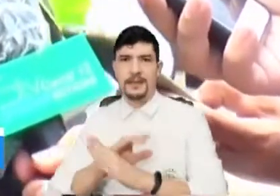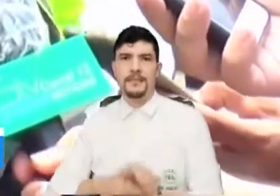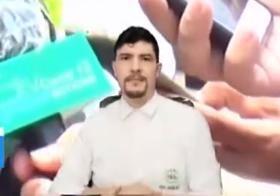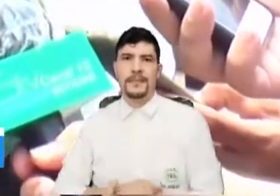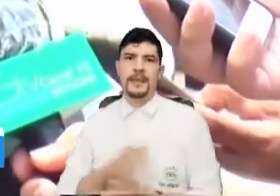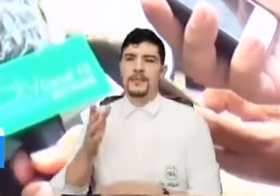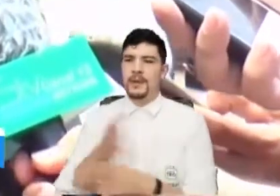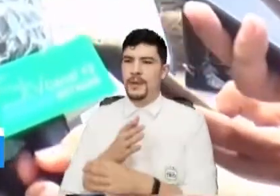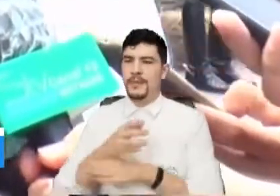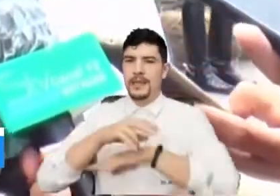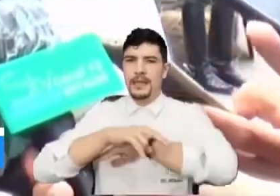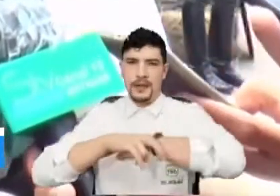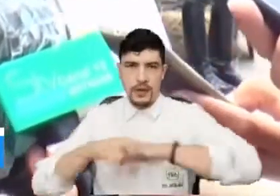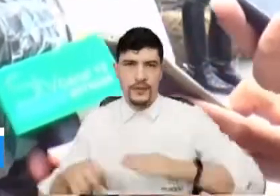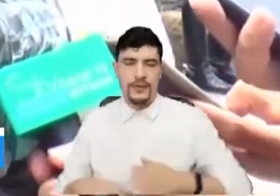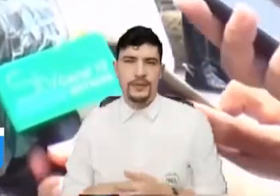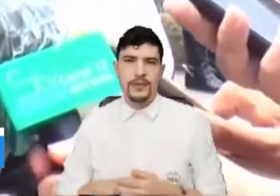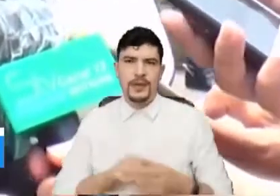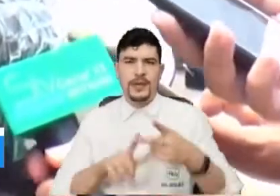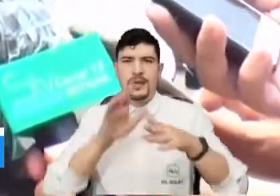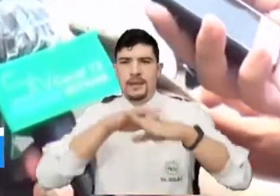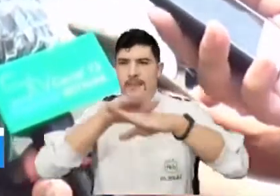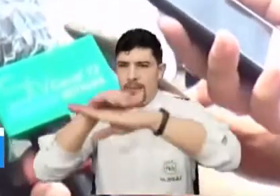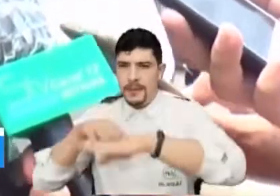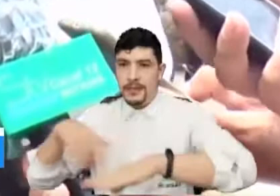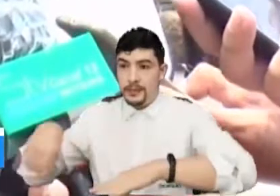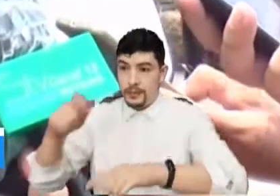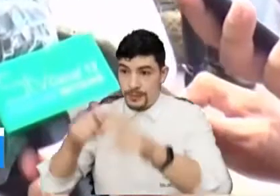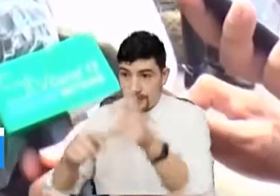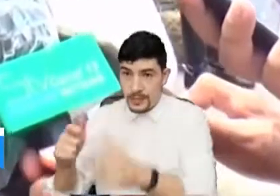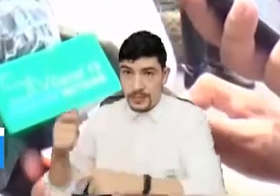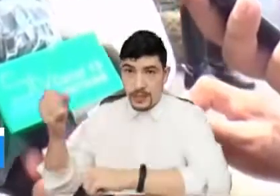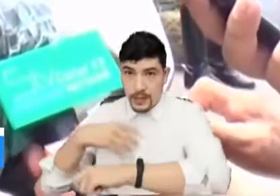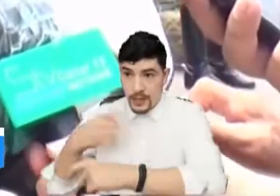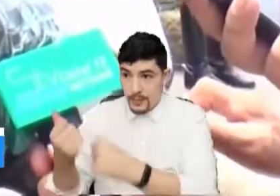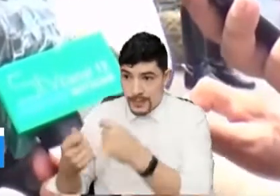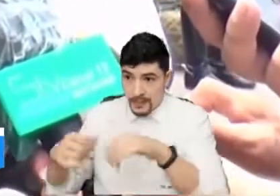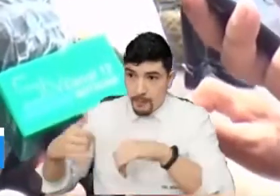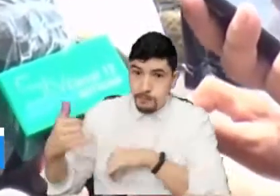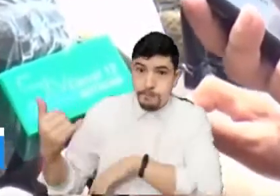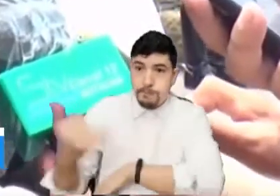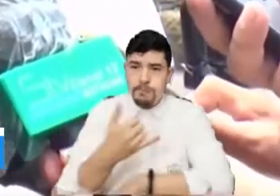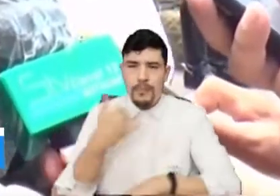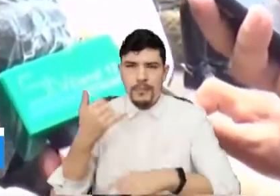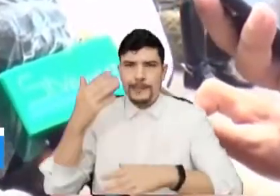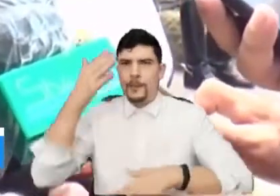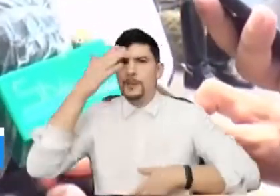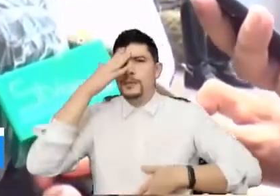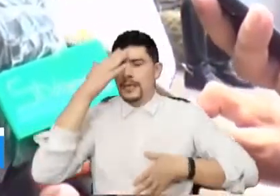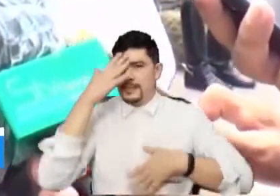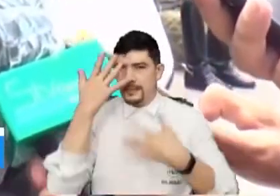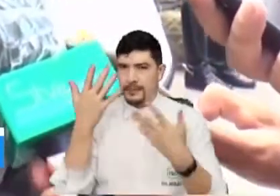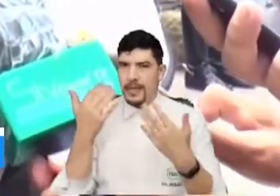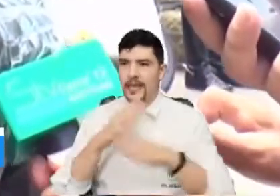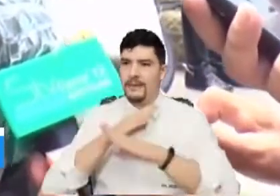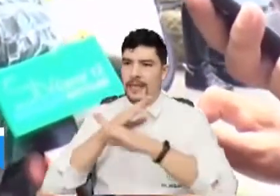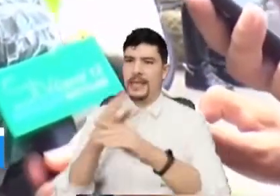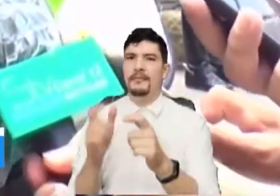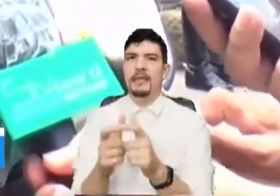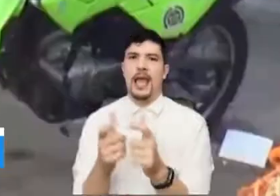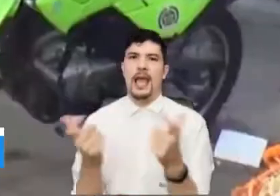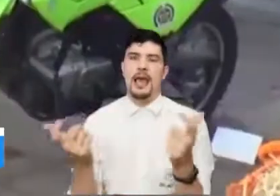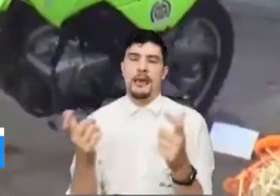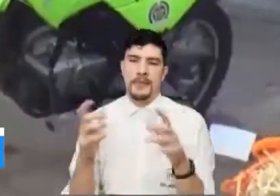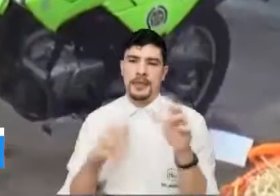nuestros comerciantes para vencer ese factor de oportunidad que nos viene generando algunos daños, que nos viene generando incremento en este tema de